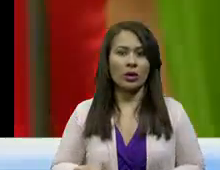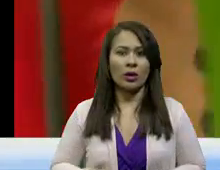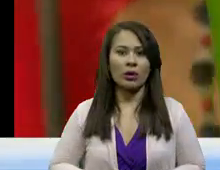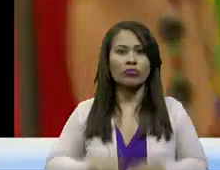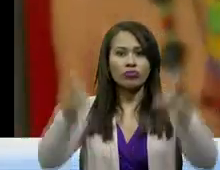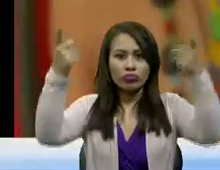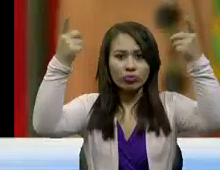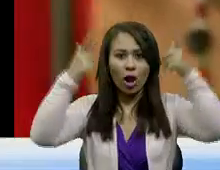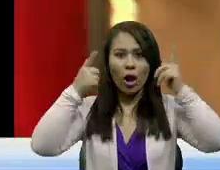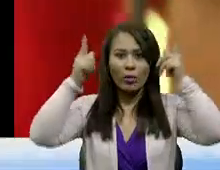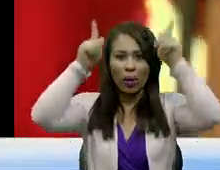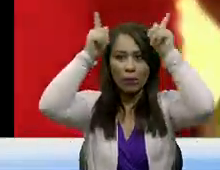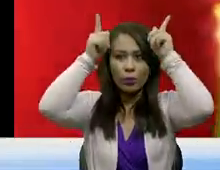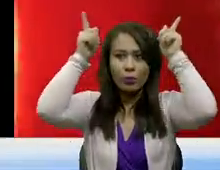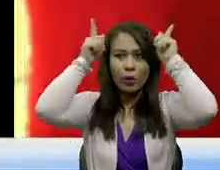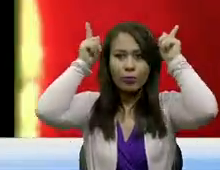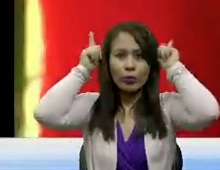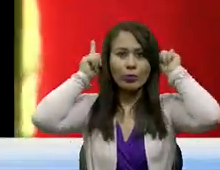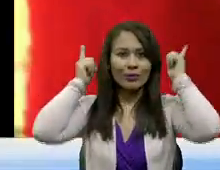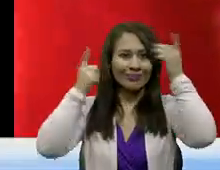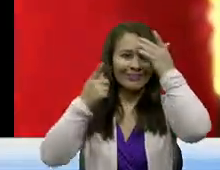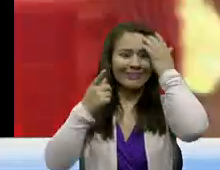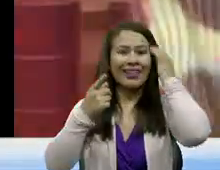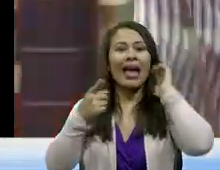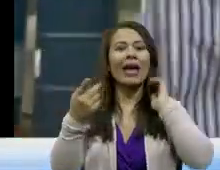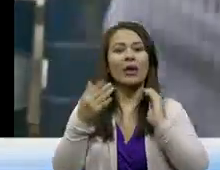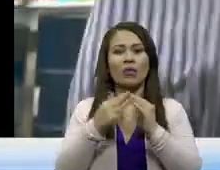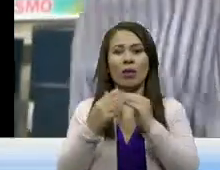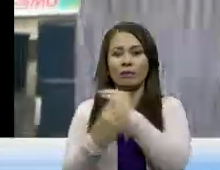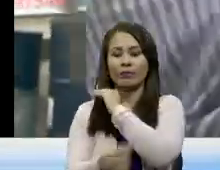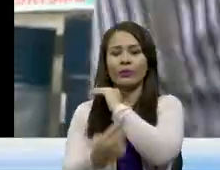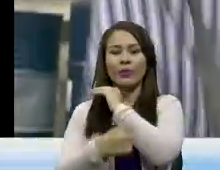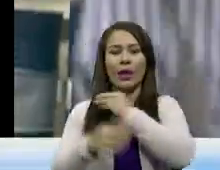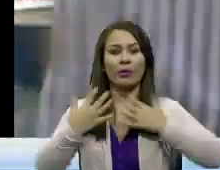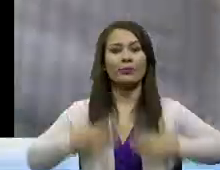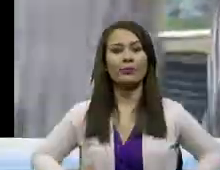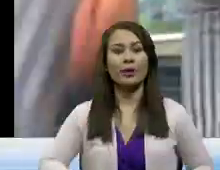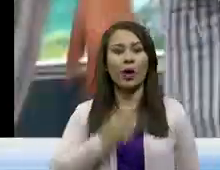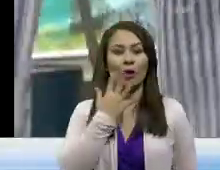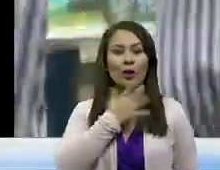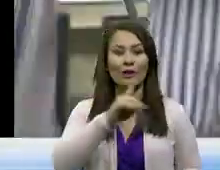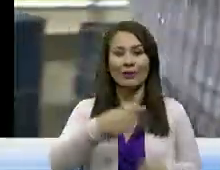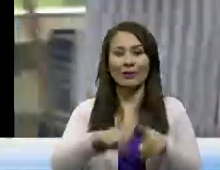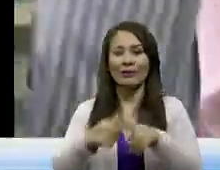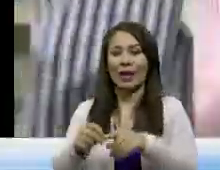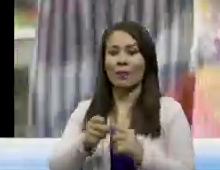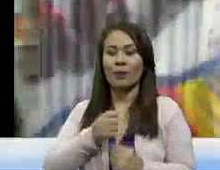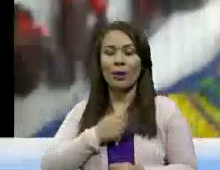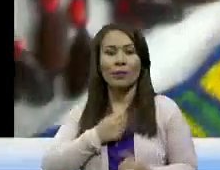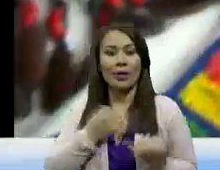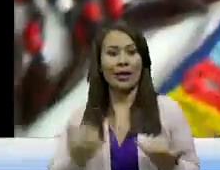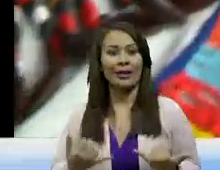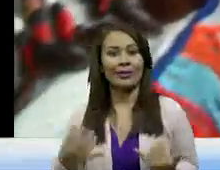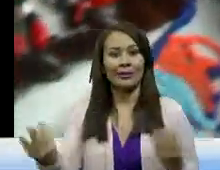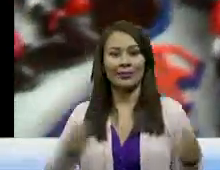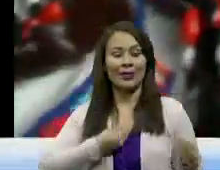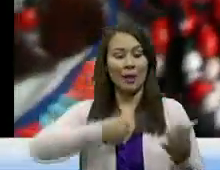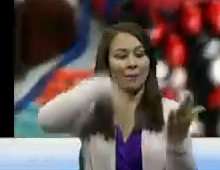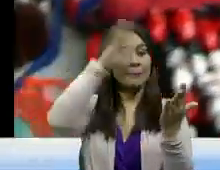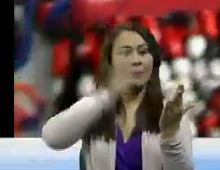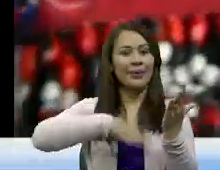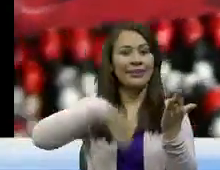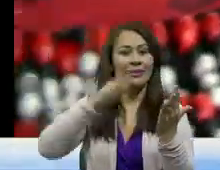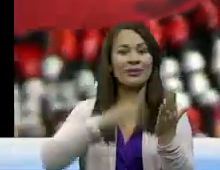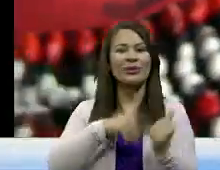coronas de plumas, los atuendos de típicos, los que yo tengo en este momento, y la pintura